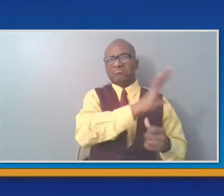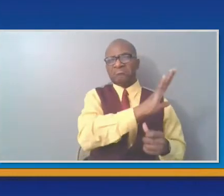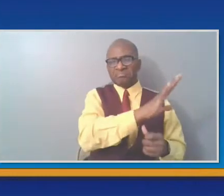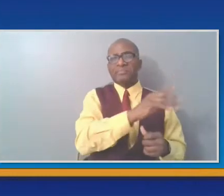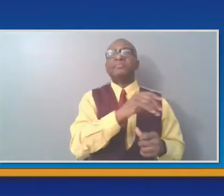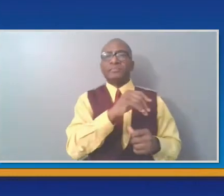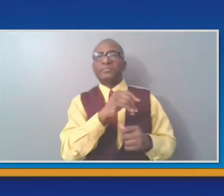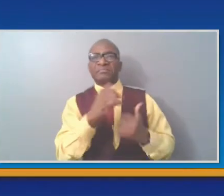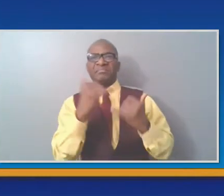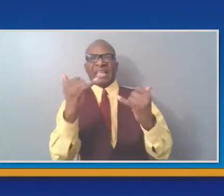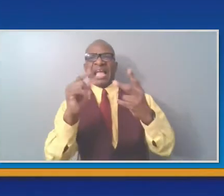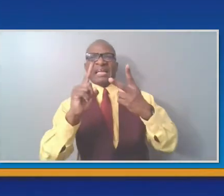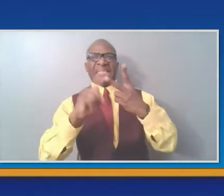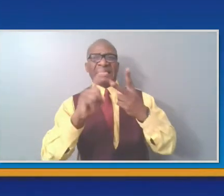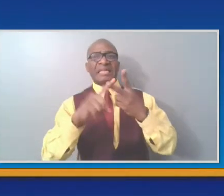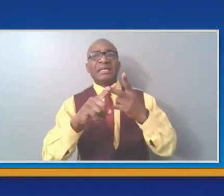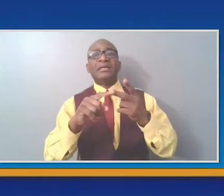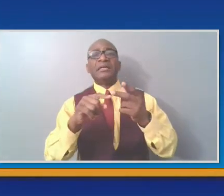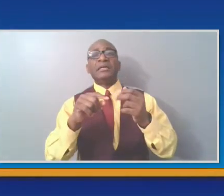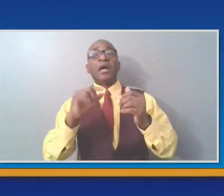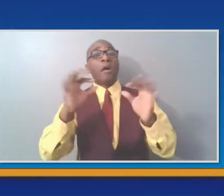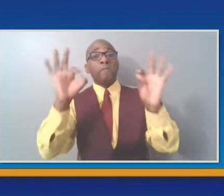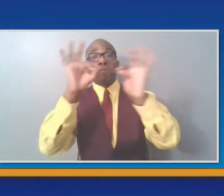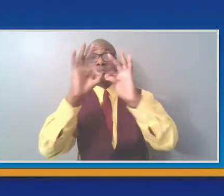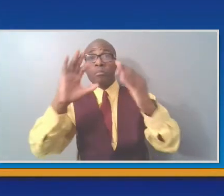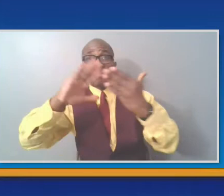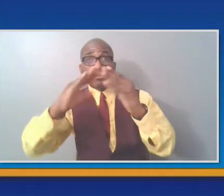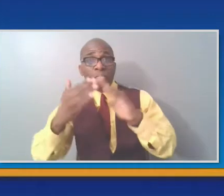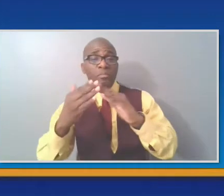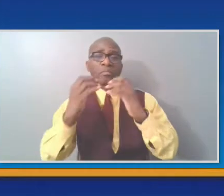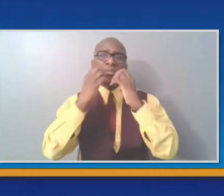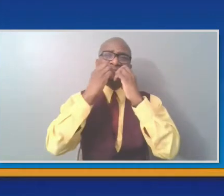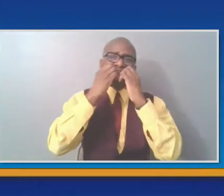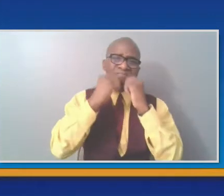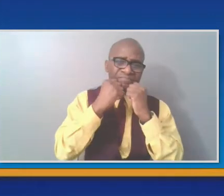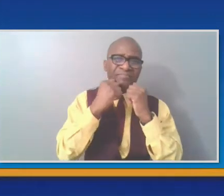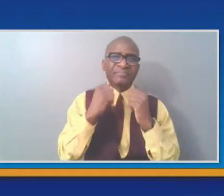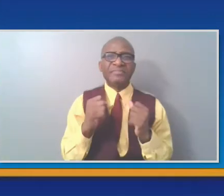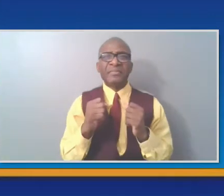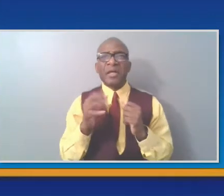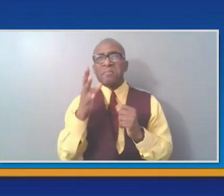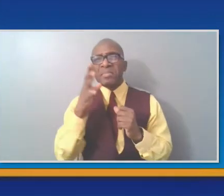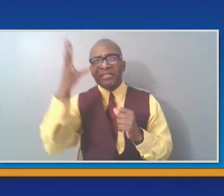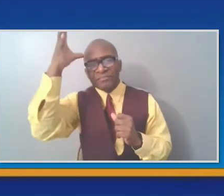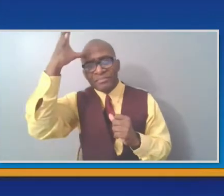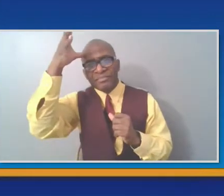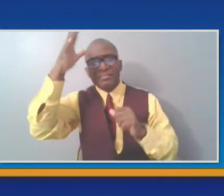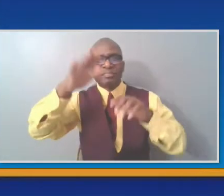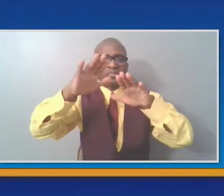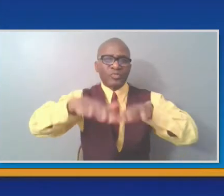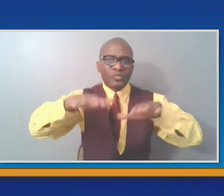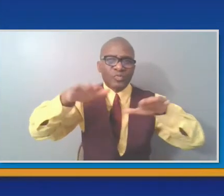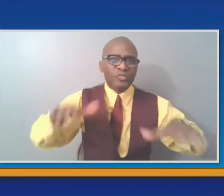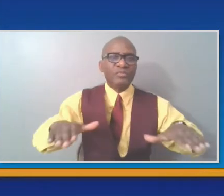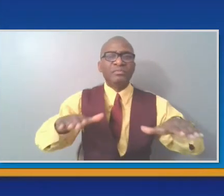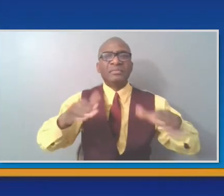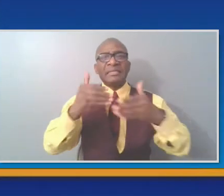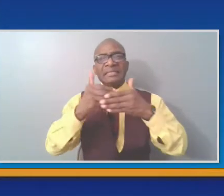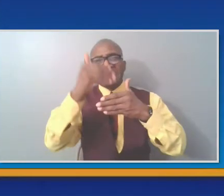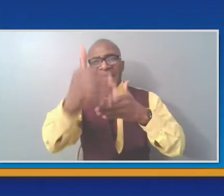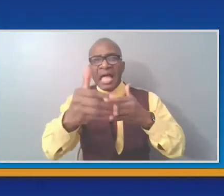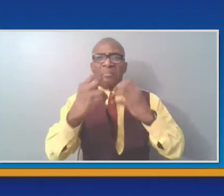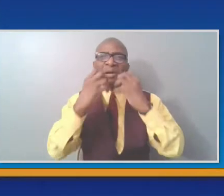Porque nos importan nuestros padres y nuestros vecinos. Como se ha dicho antes, todavía hay mucha gente que no se ha vacunado.